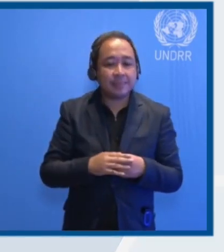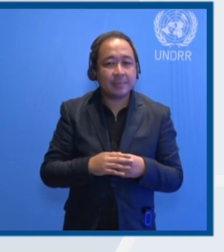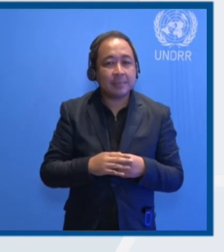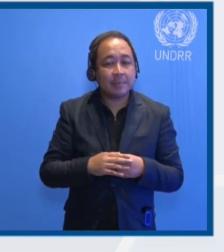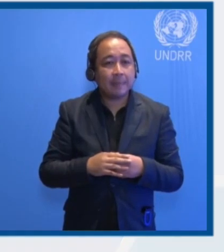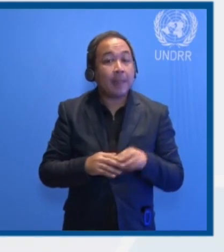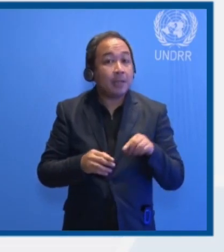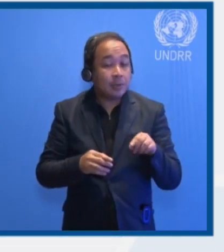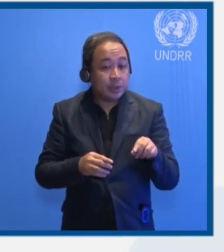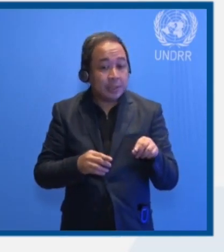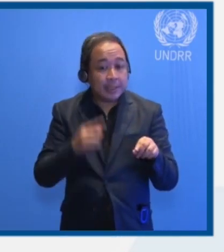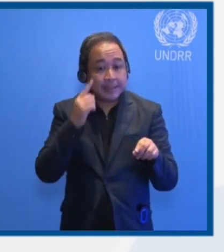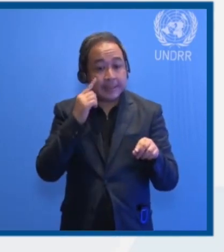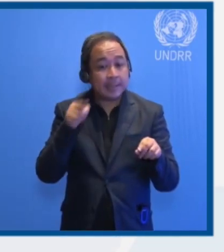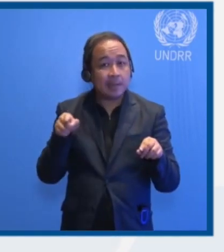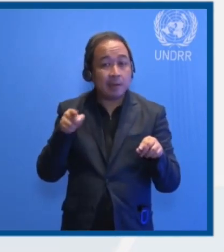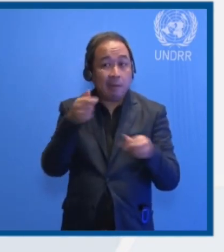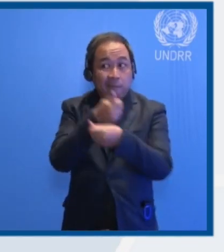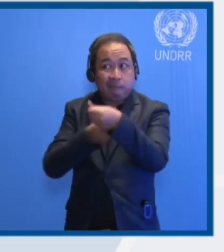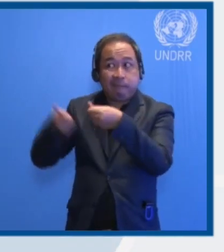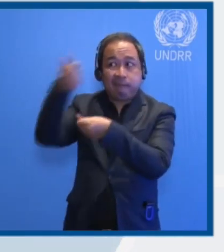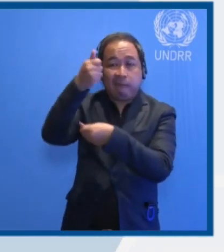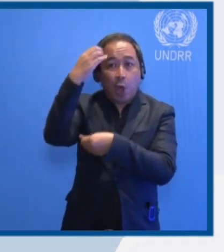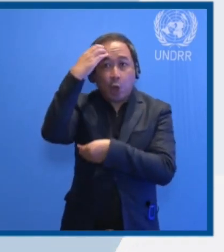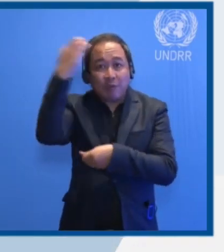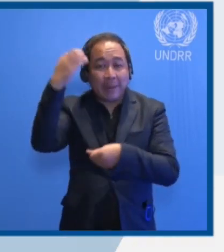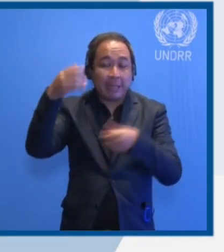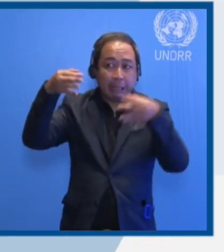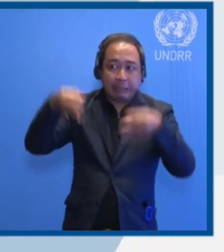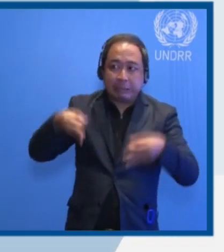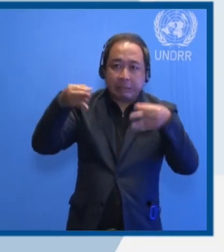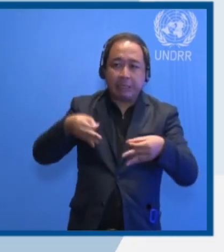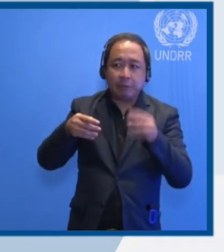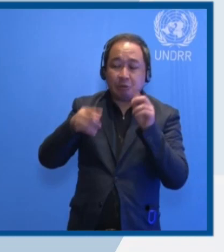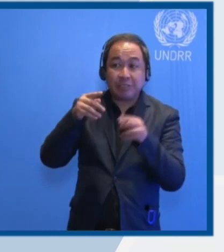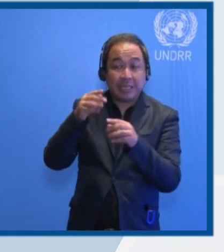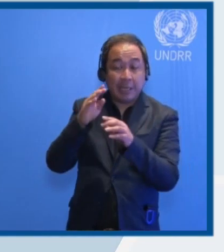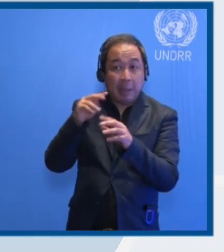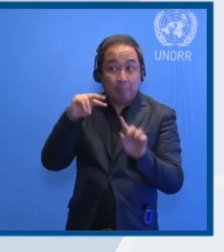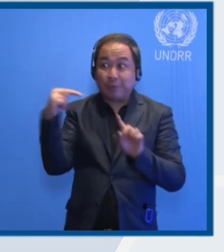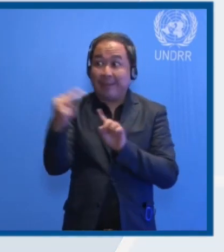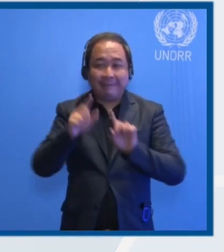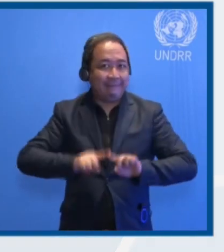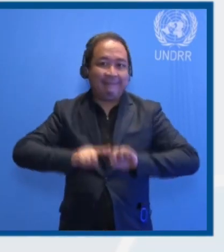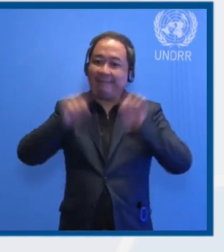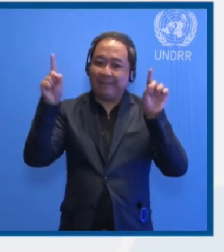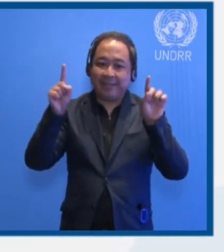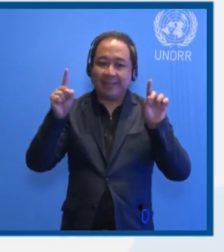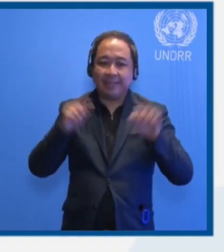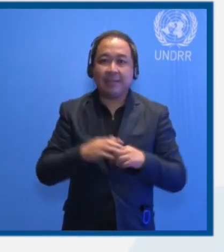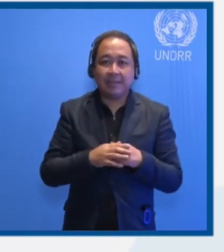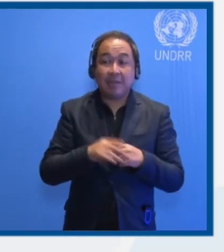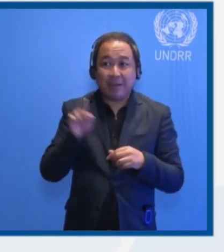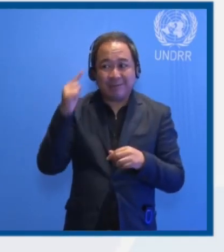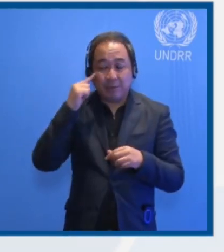y sociales, donde las mismas entidades responsables de la gestión del riesgo priorizan obras tradicionales. Y esto ocurre